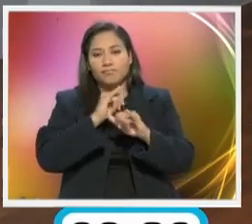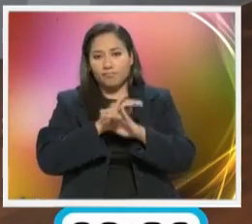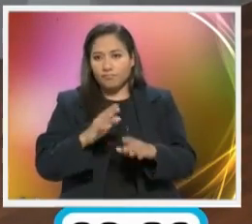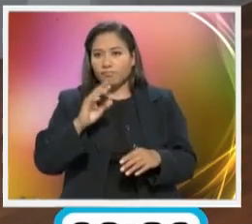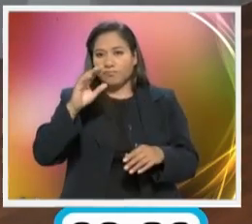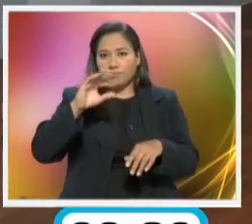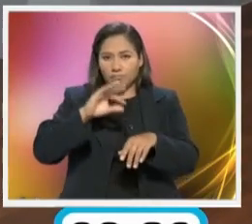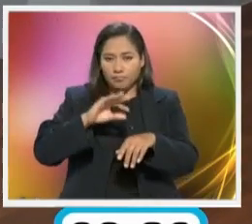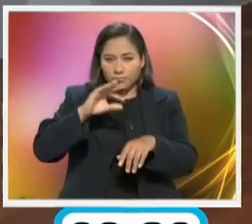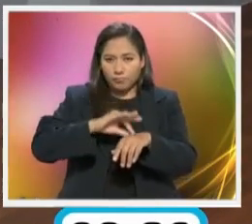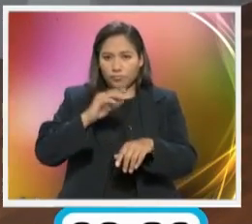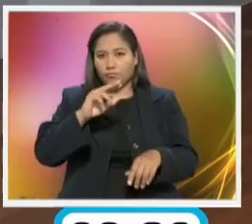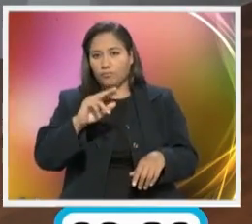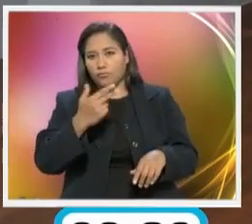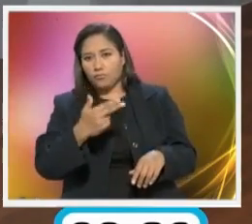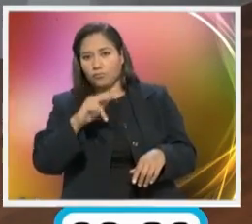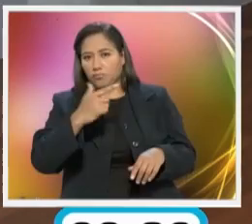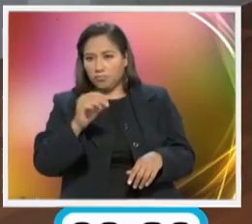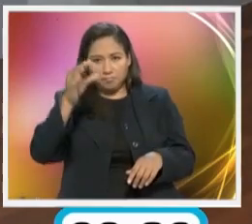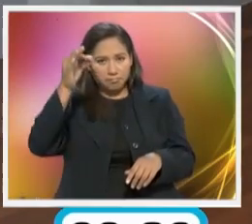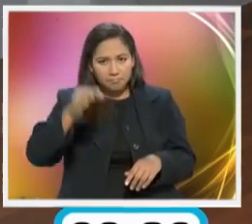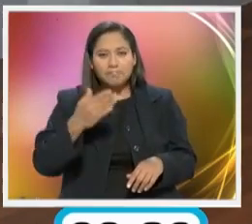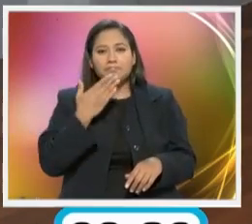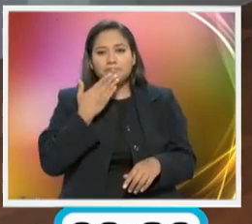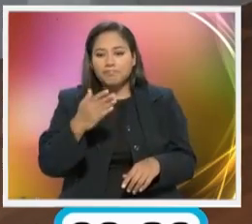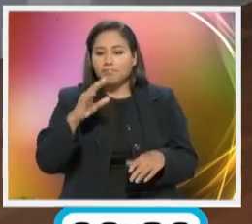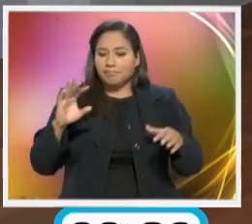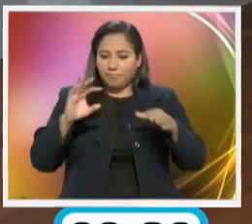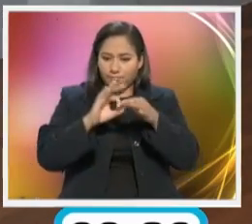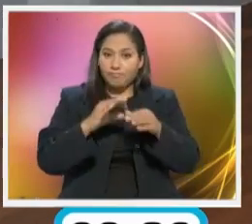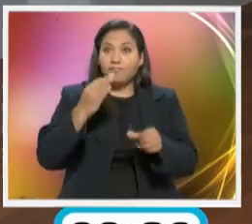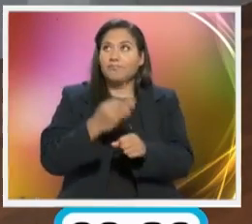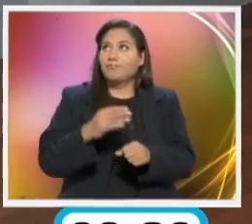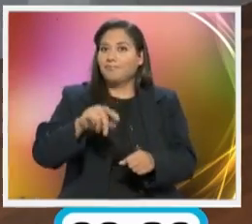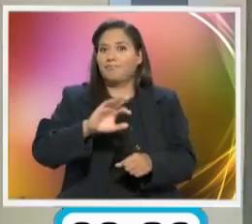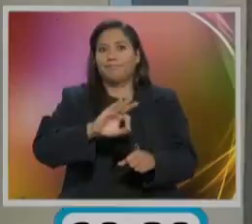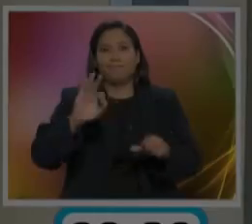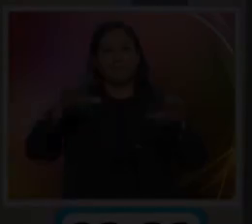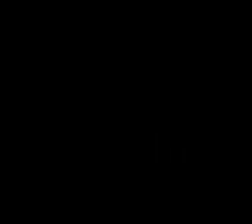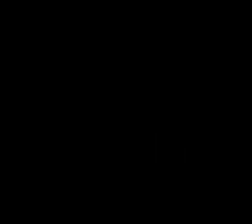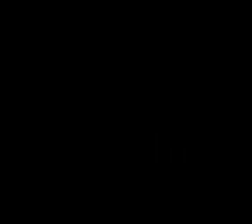información, Hugo, como siempre, muy atinada y muy ad hoc con la temporada de lluvias.